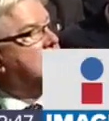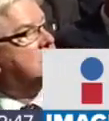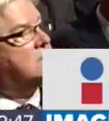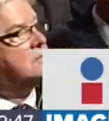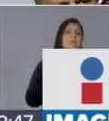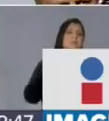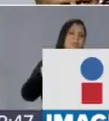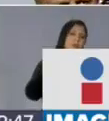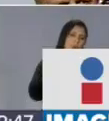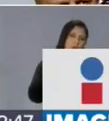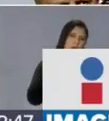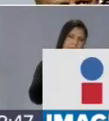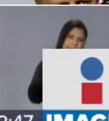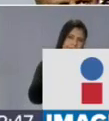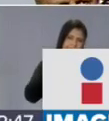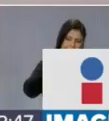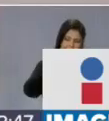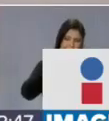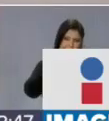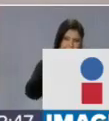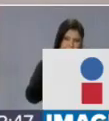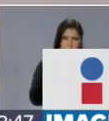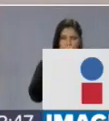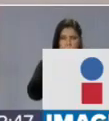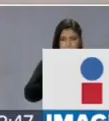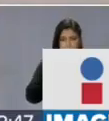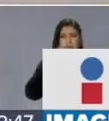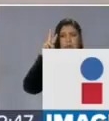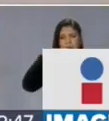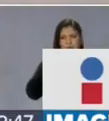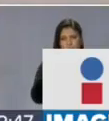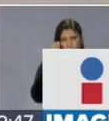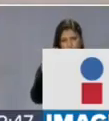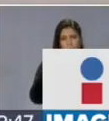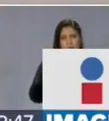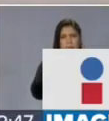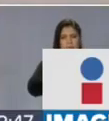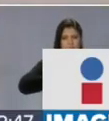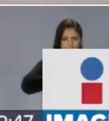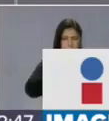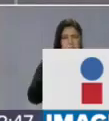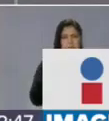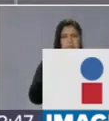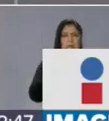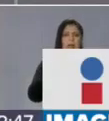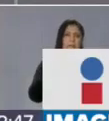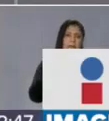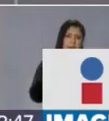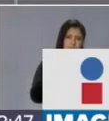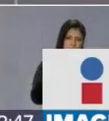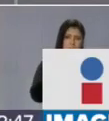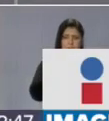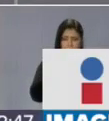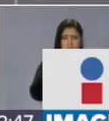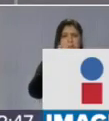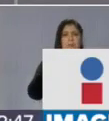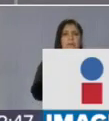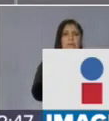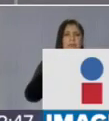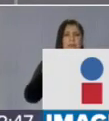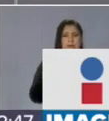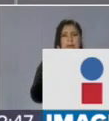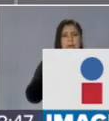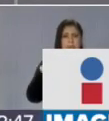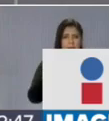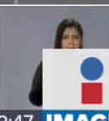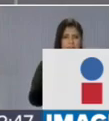espíritu republicano, reitero mi felicitación al licenciado Andrés Manuel López Obrador, presidente electo